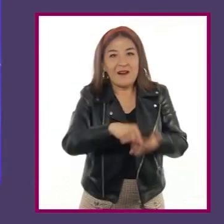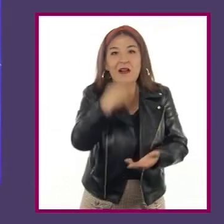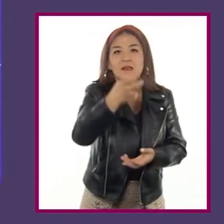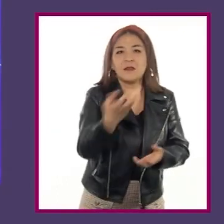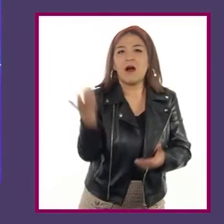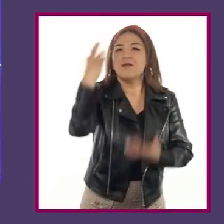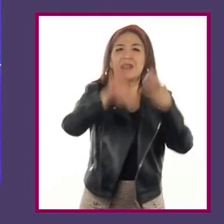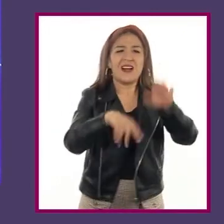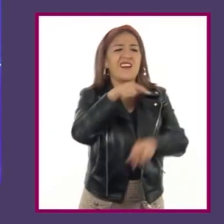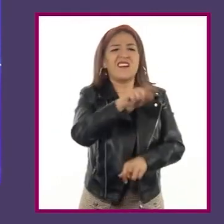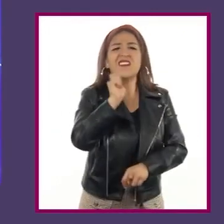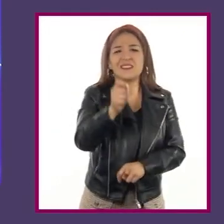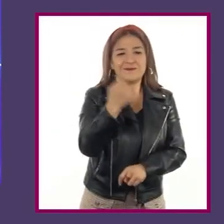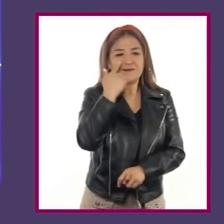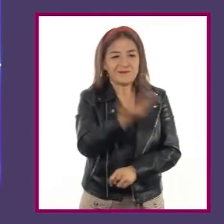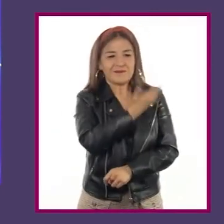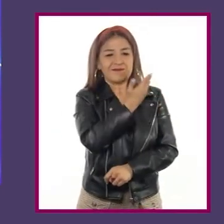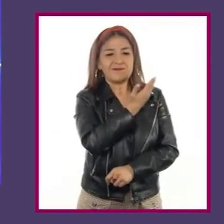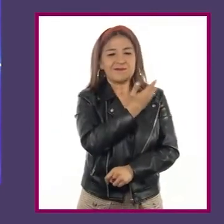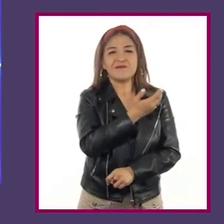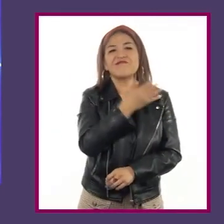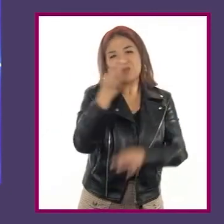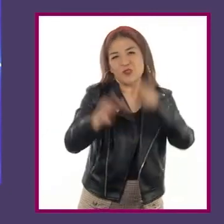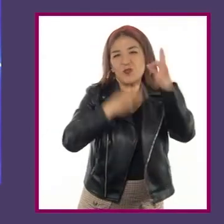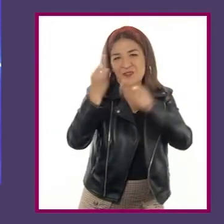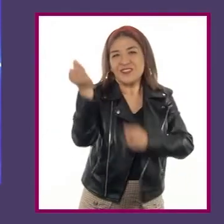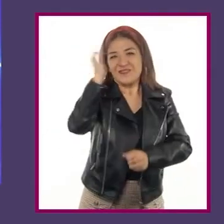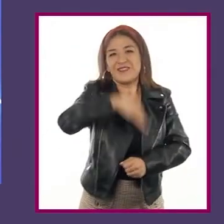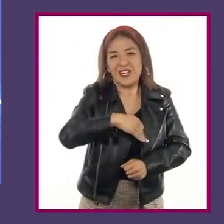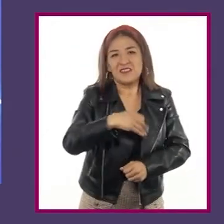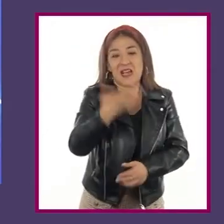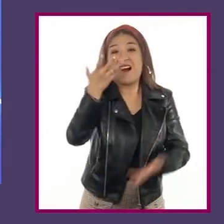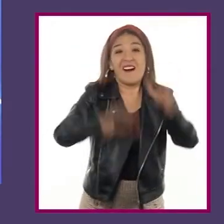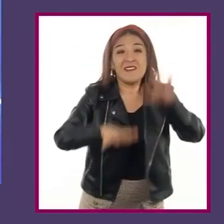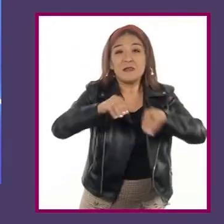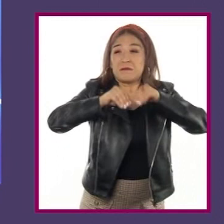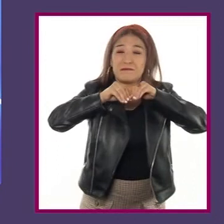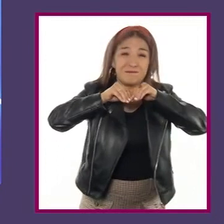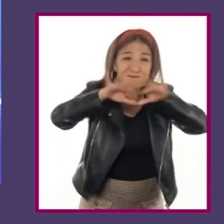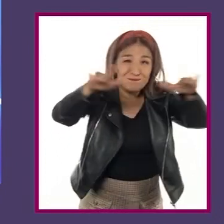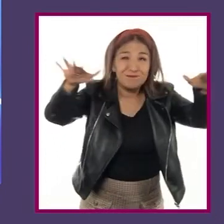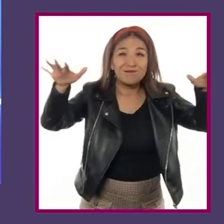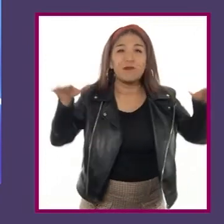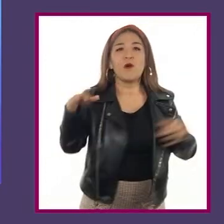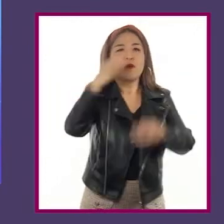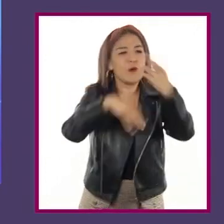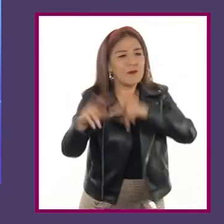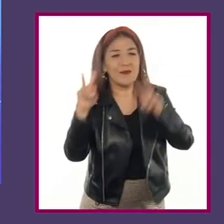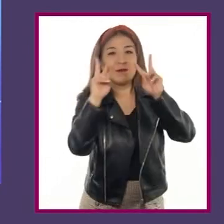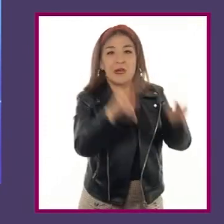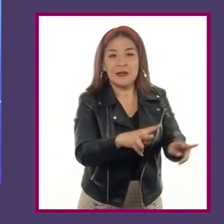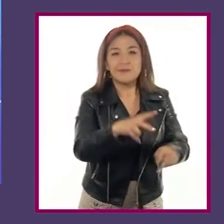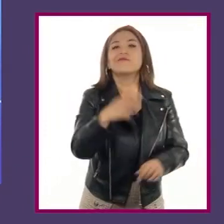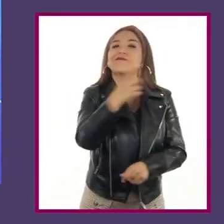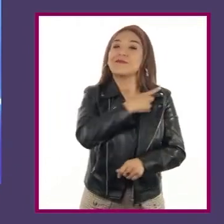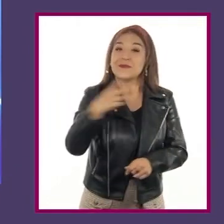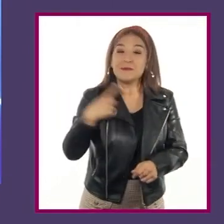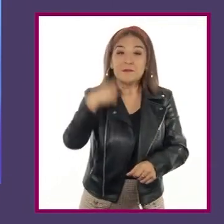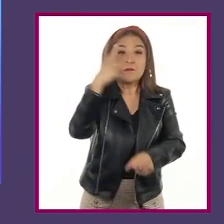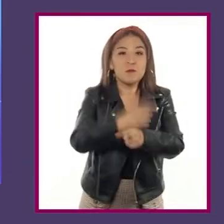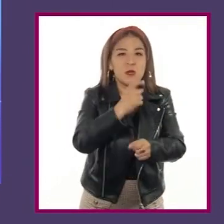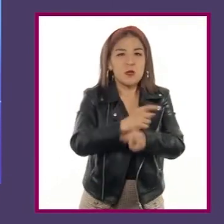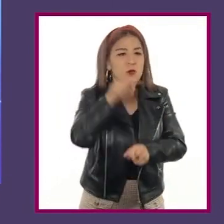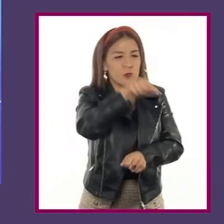news, noticias falsas, y en muchas ocasiones se vuelven virales. Es por ello que debemos aprender a reconocer cuando la información es falsa